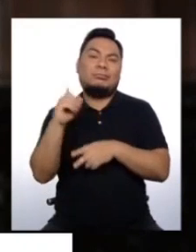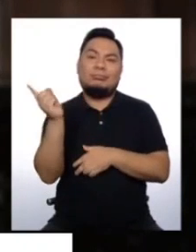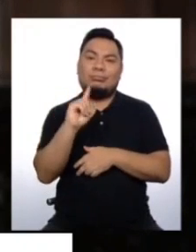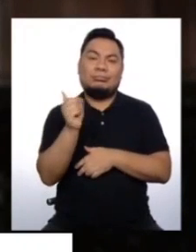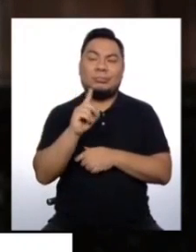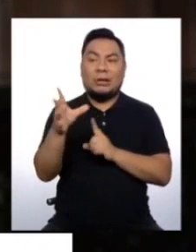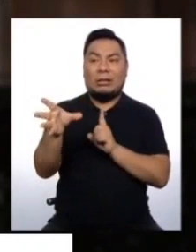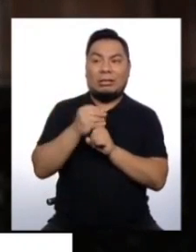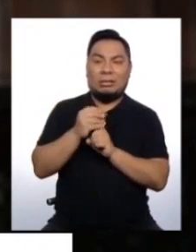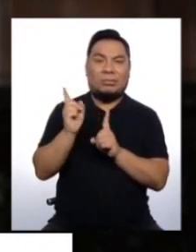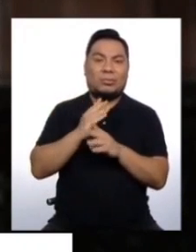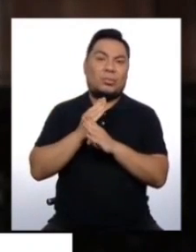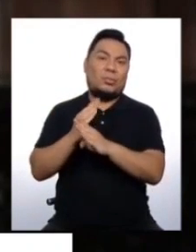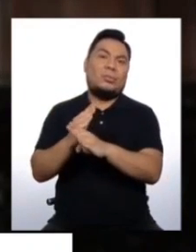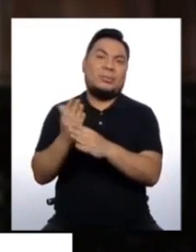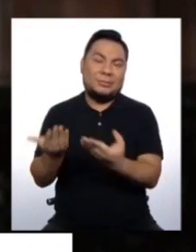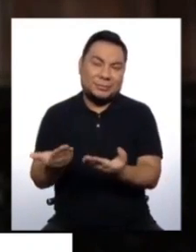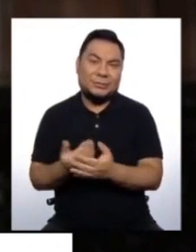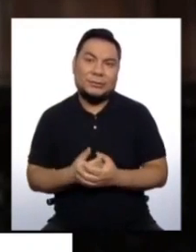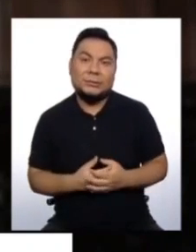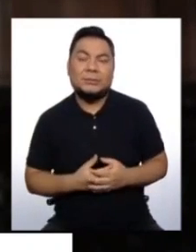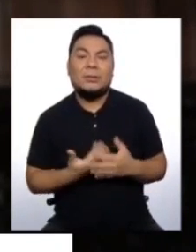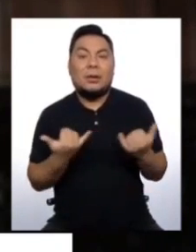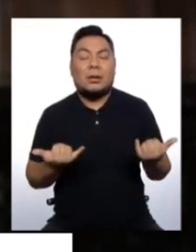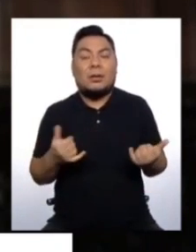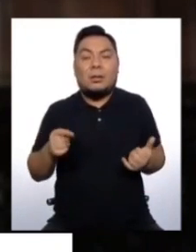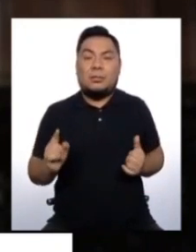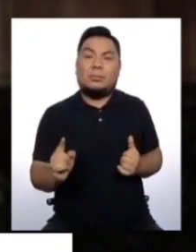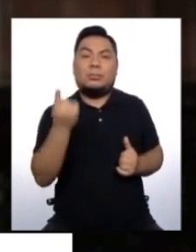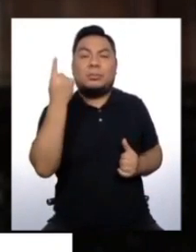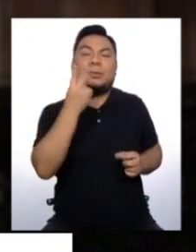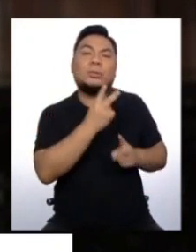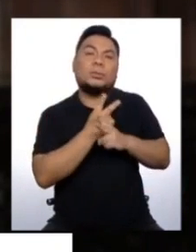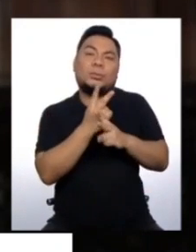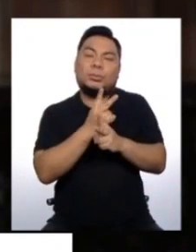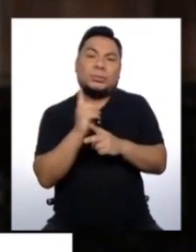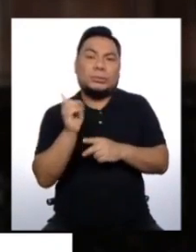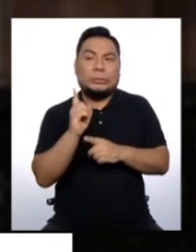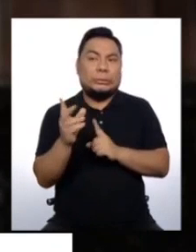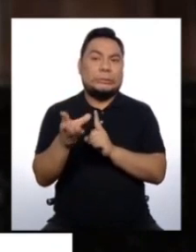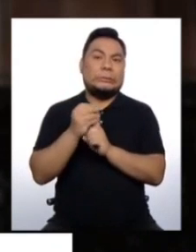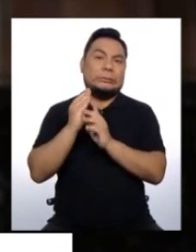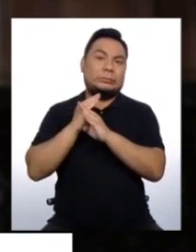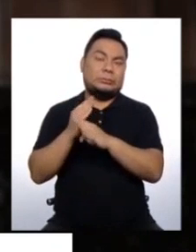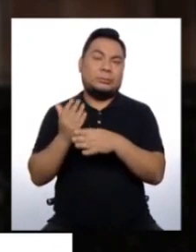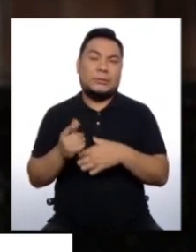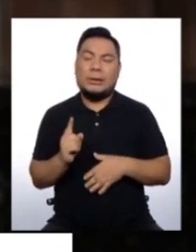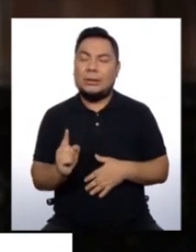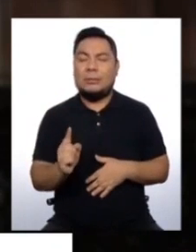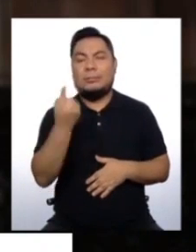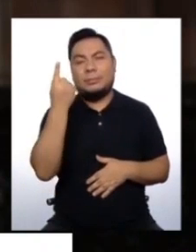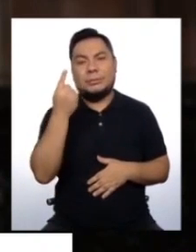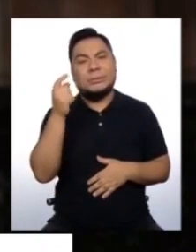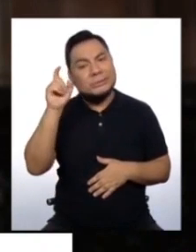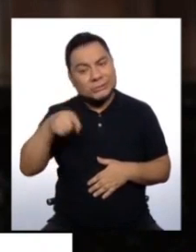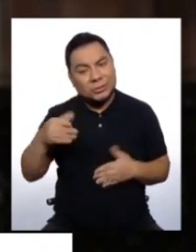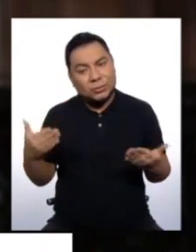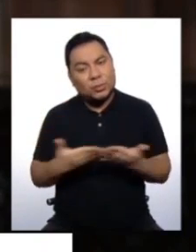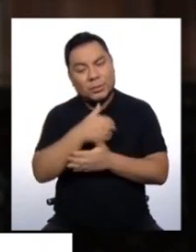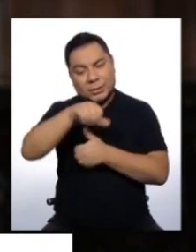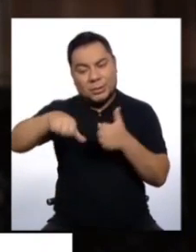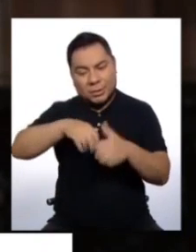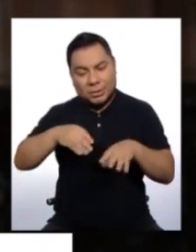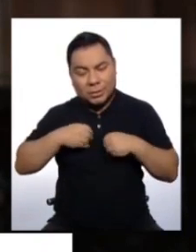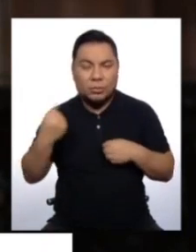ser contagiado. El principio de tener el cuidado a no ser contagiado. Ese es el principio que rige esta nueva